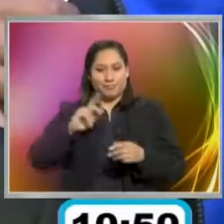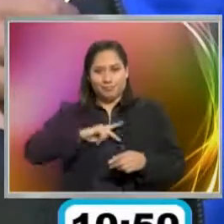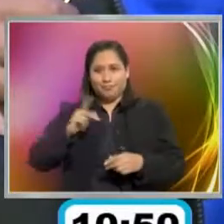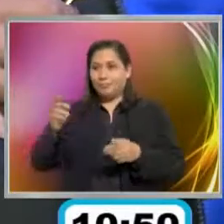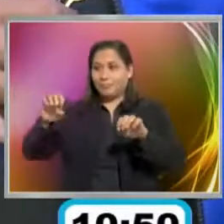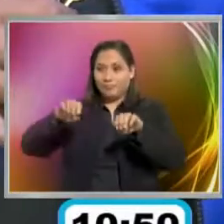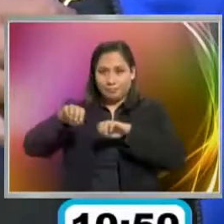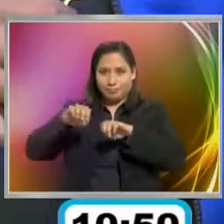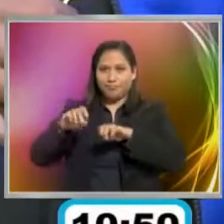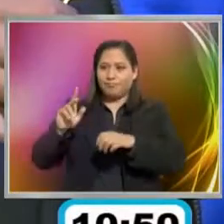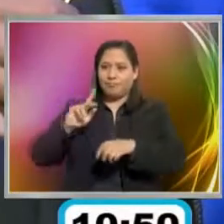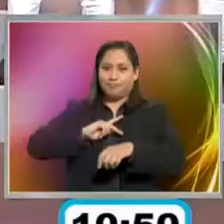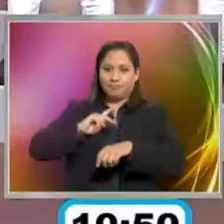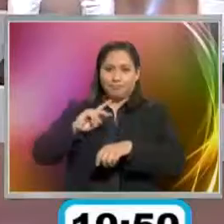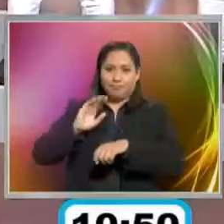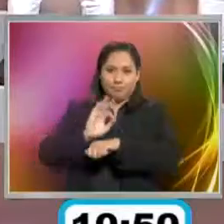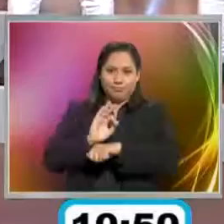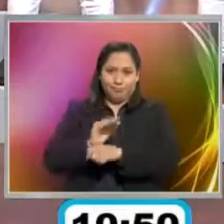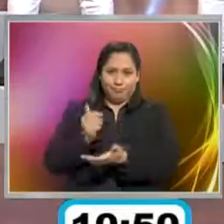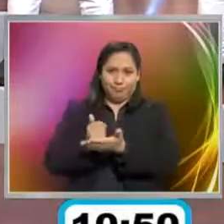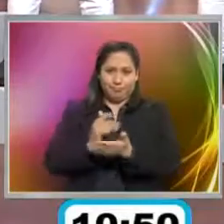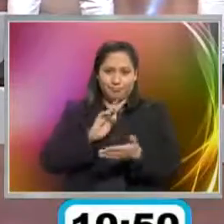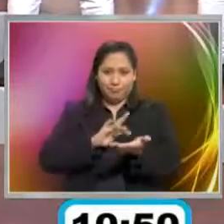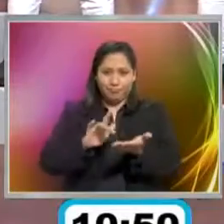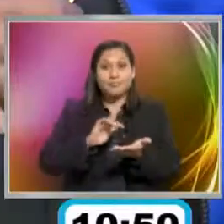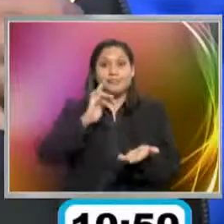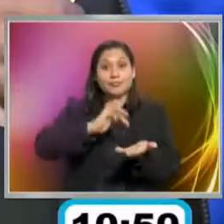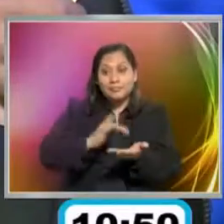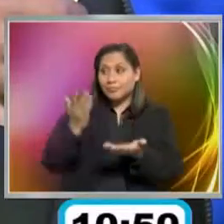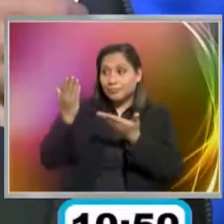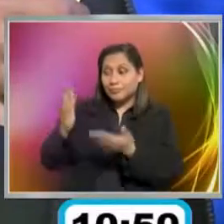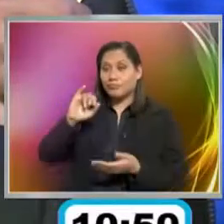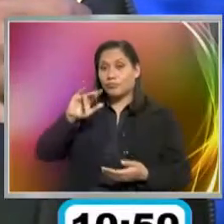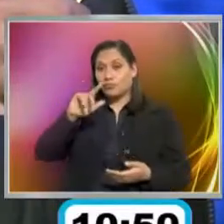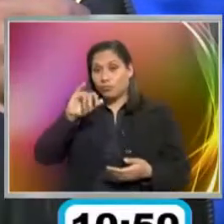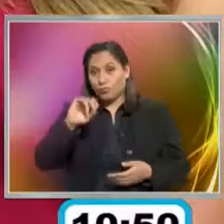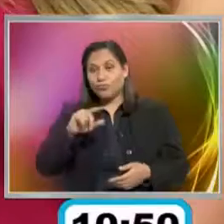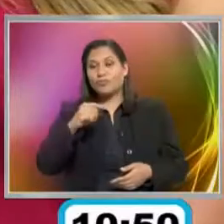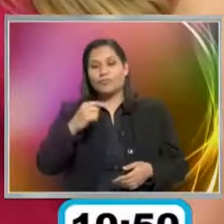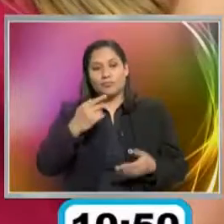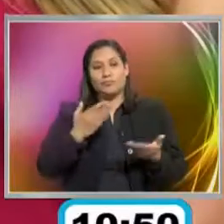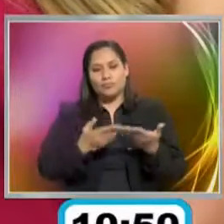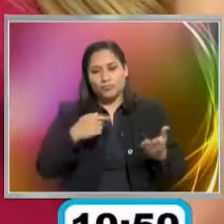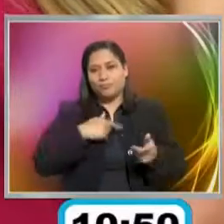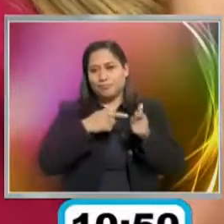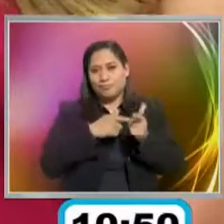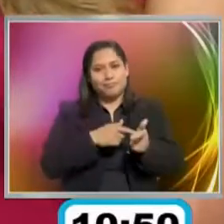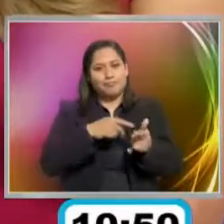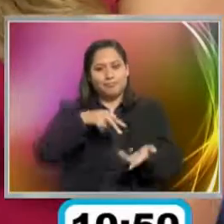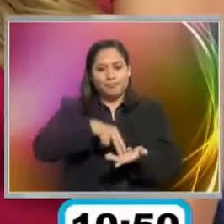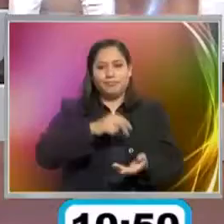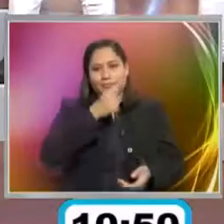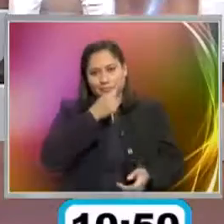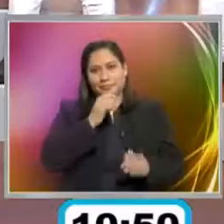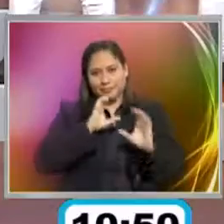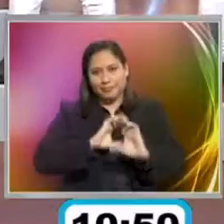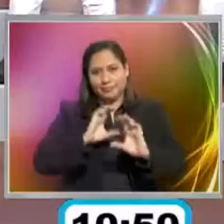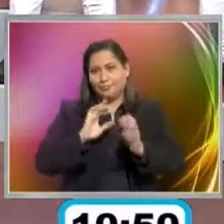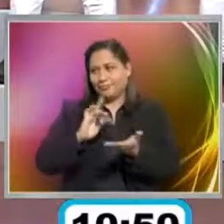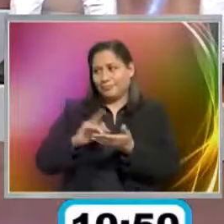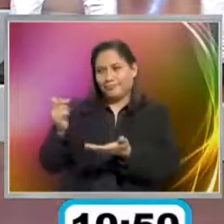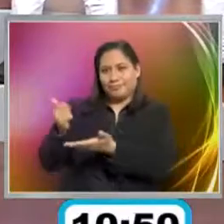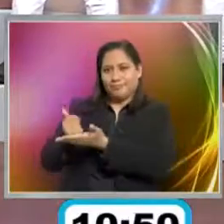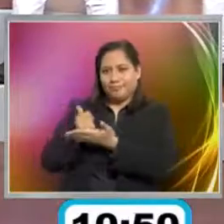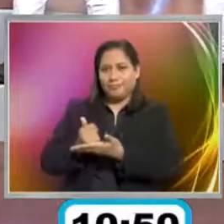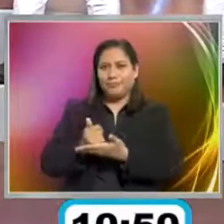Entonces, gracias a esta persona, a Julián, pues el día de hoy me encuentro aquí parado frente a ustedes. Wow. Entonces, pues gracias